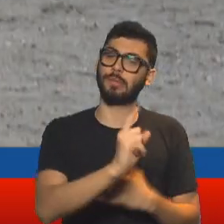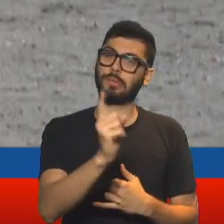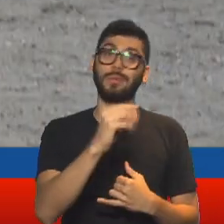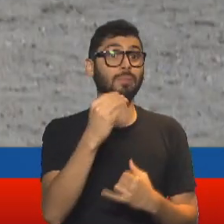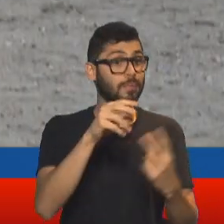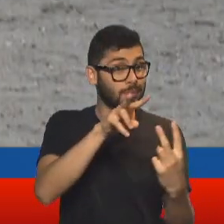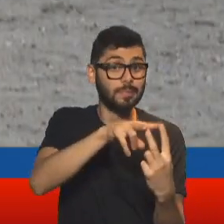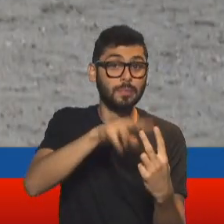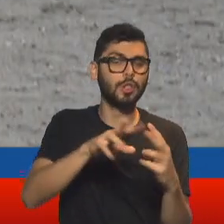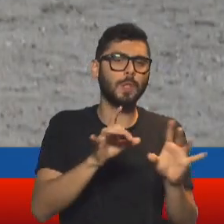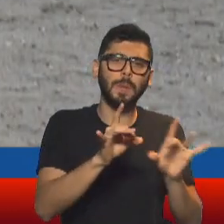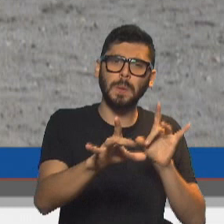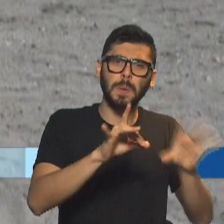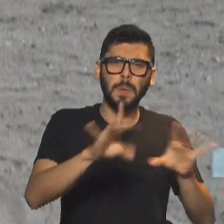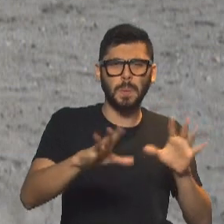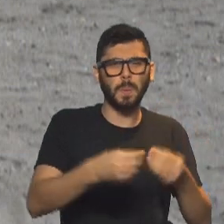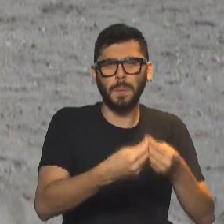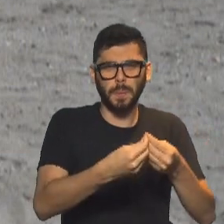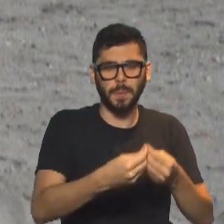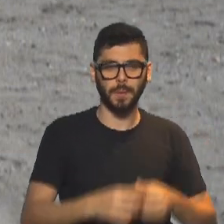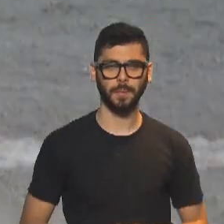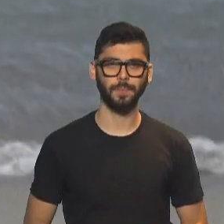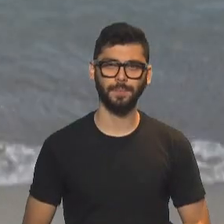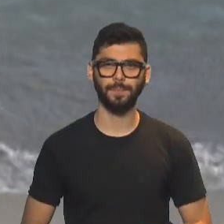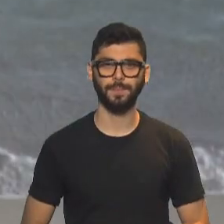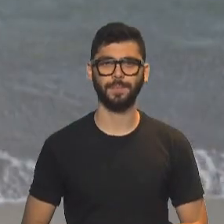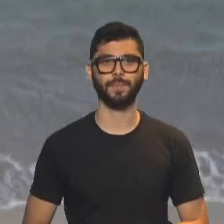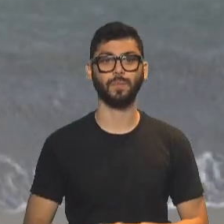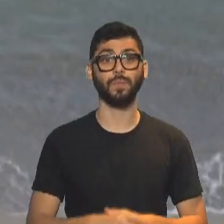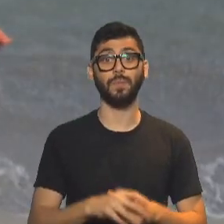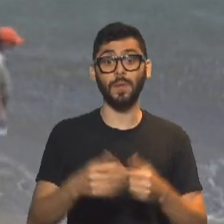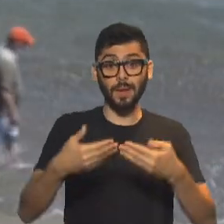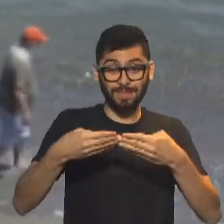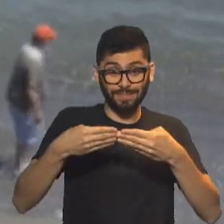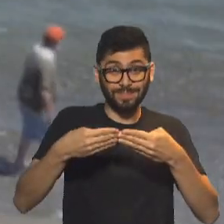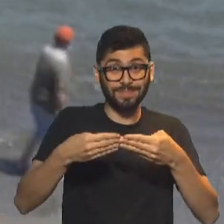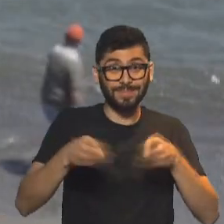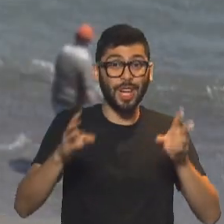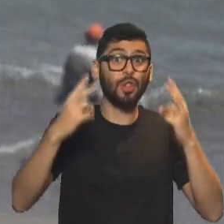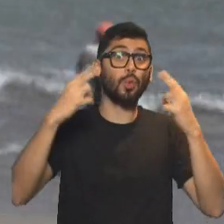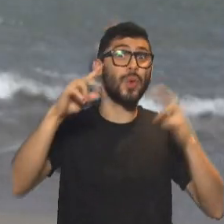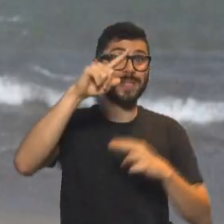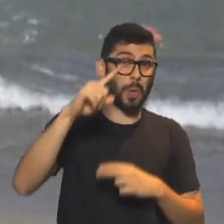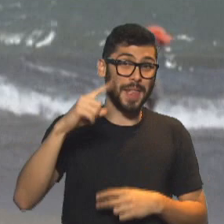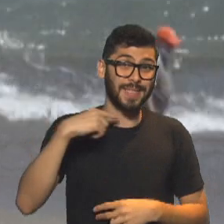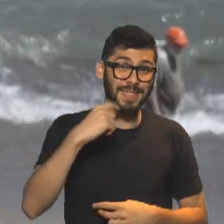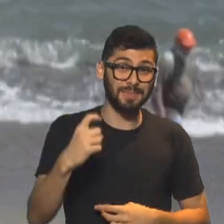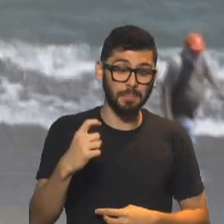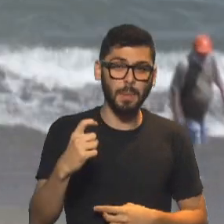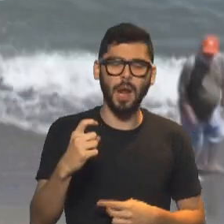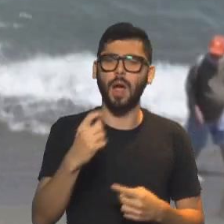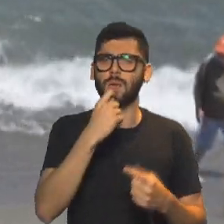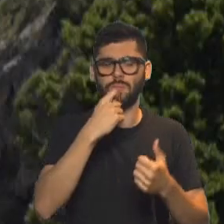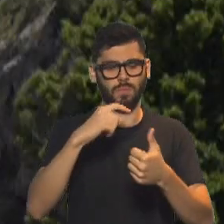contagios siguen siendo muy altos las flexibilizaciones al turismo en españa incluyen